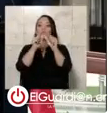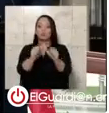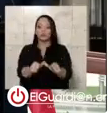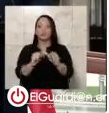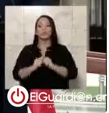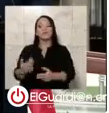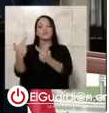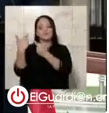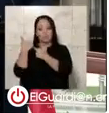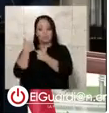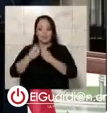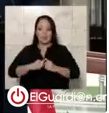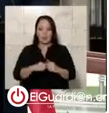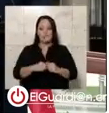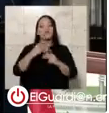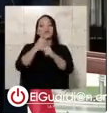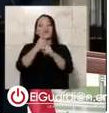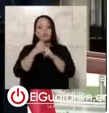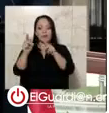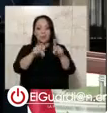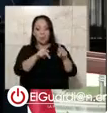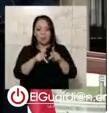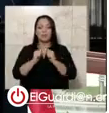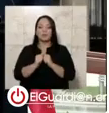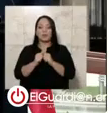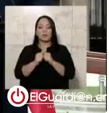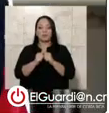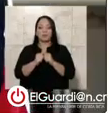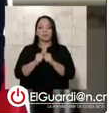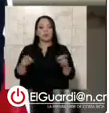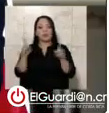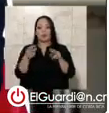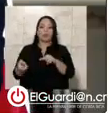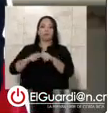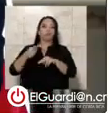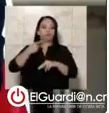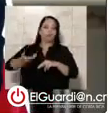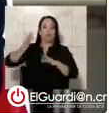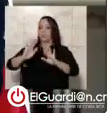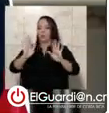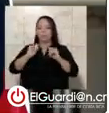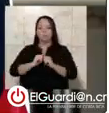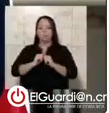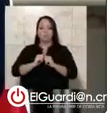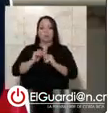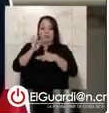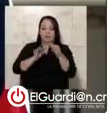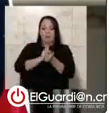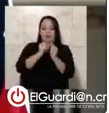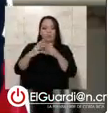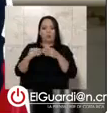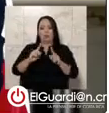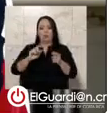siendo responsable, que proteja a la población del impuesto de la inflación, de variaciones violentas del tipo de